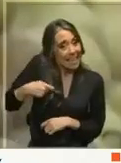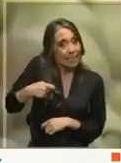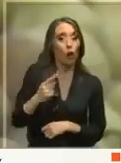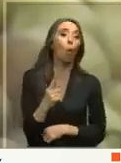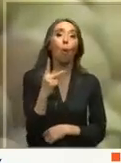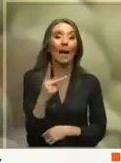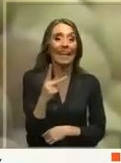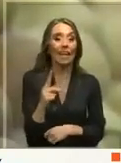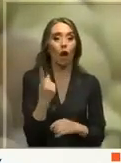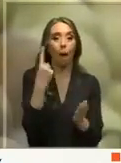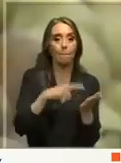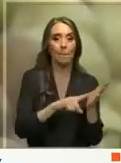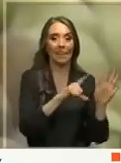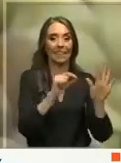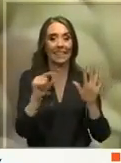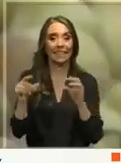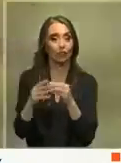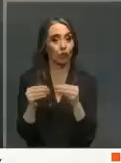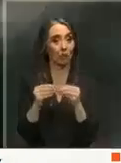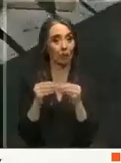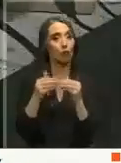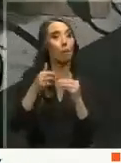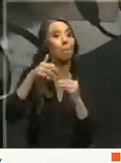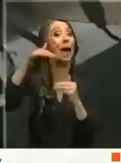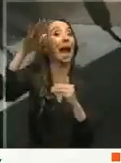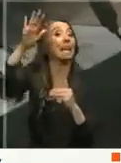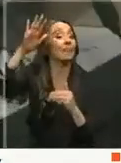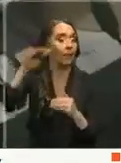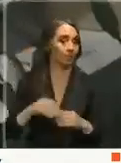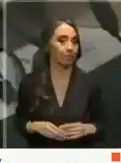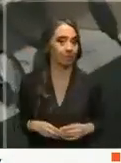va desde los 1.700 pesos.